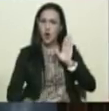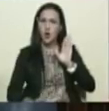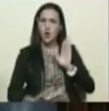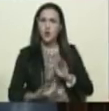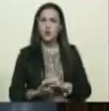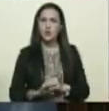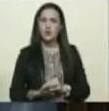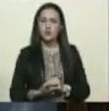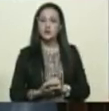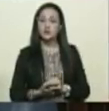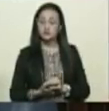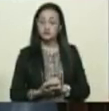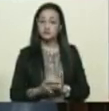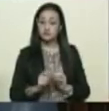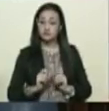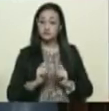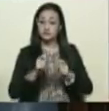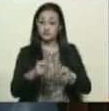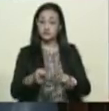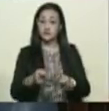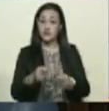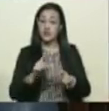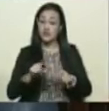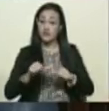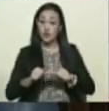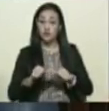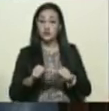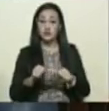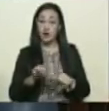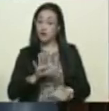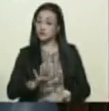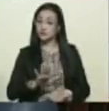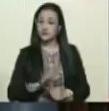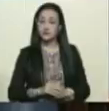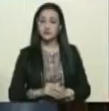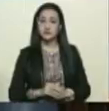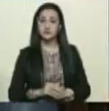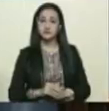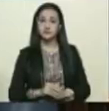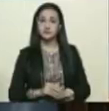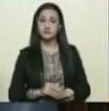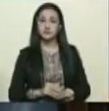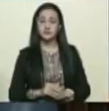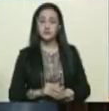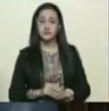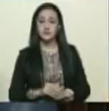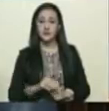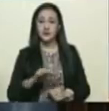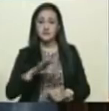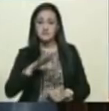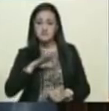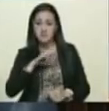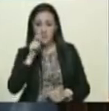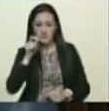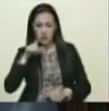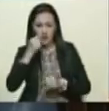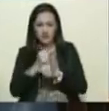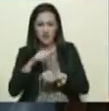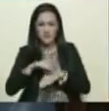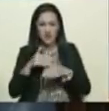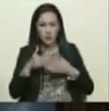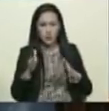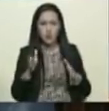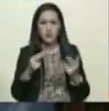un espaldarazo para continuar y así vamos igualmente los propios funcionarios del ministerio público aquí presentes